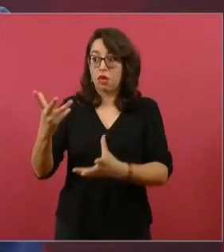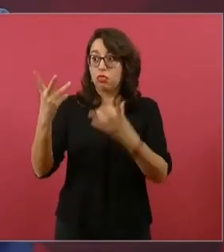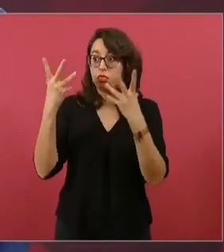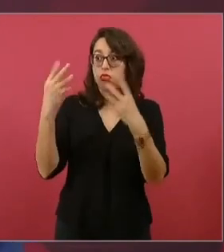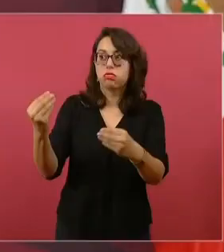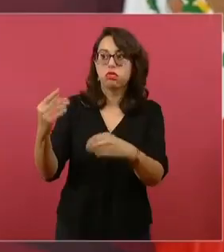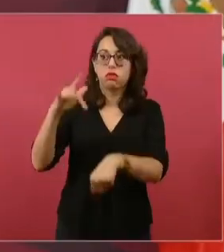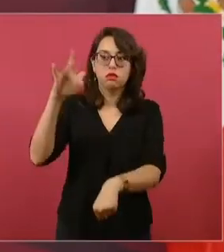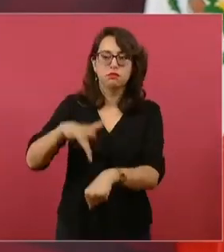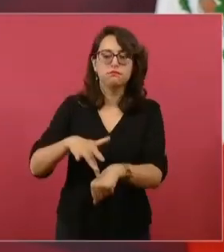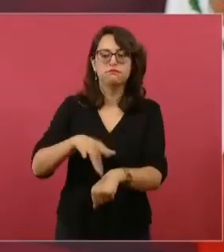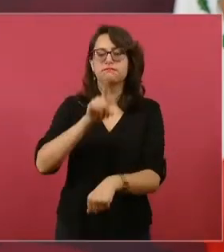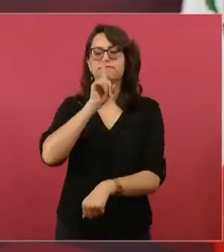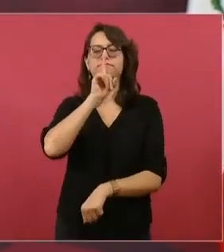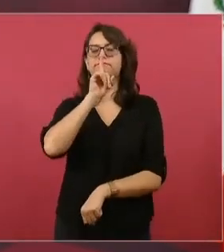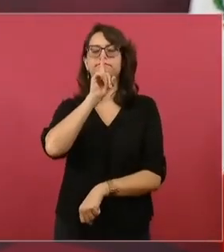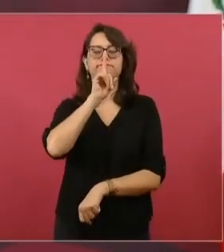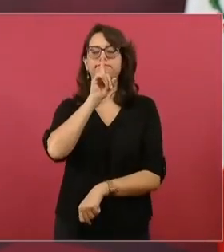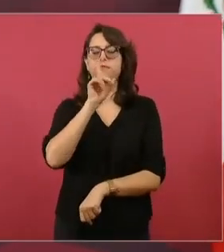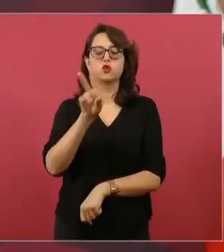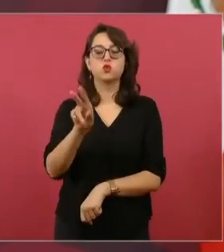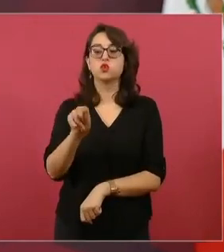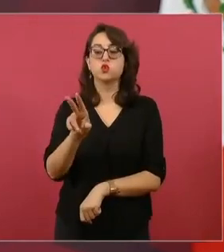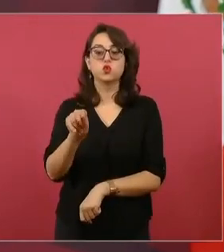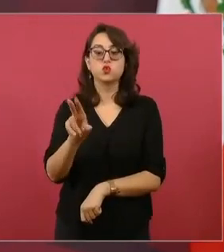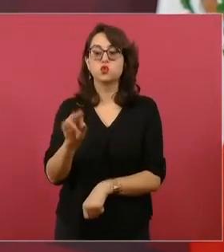En las comunidades donde hay